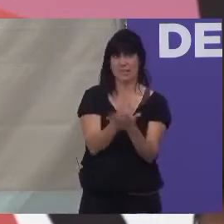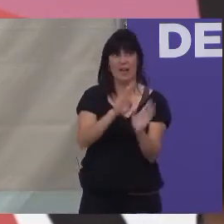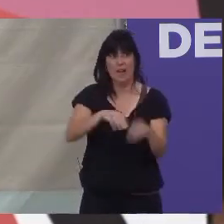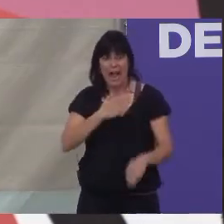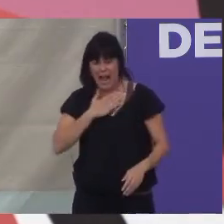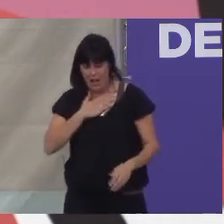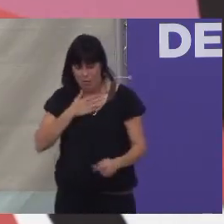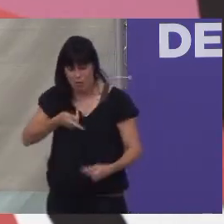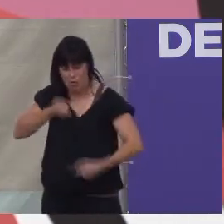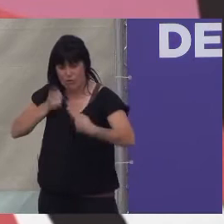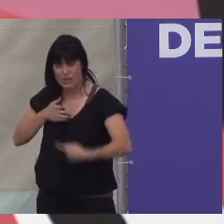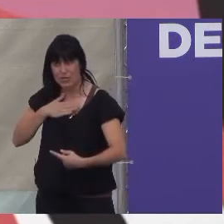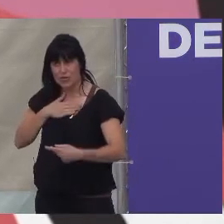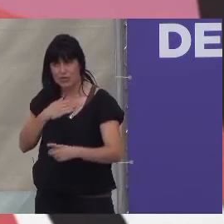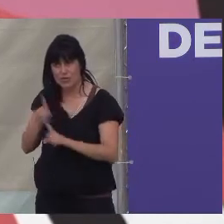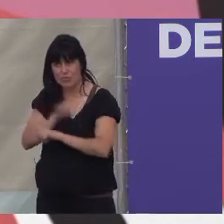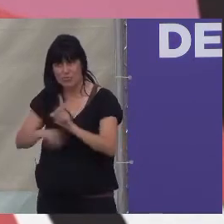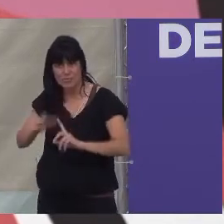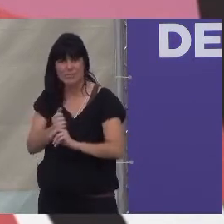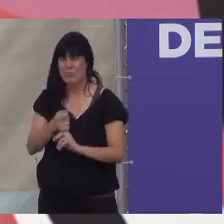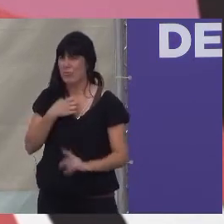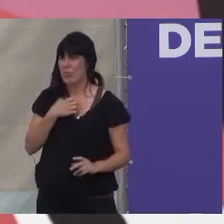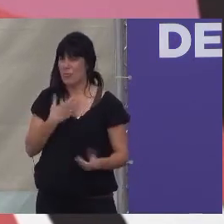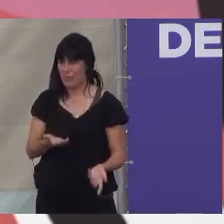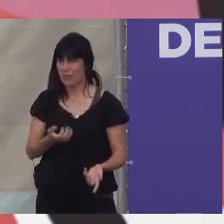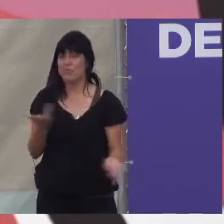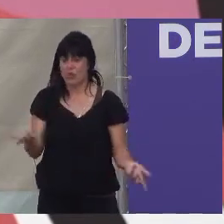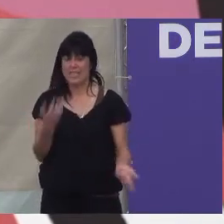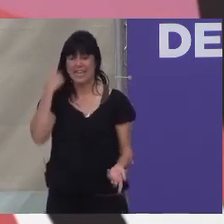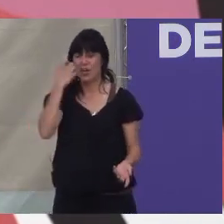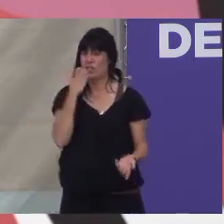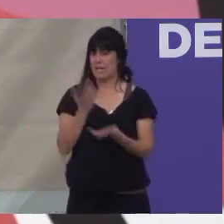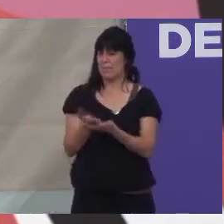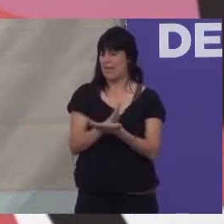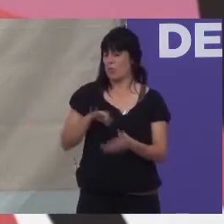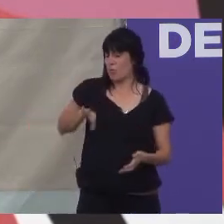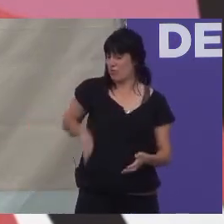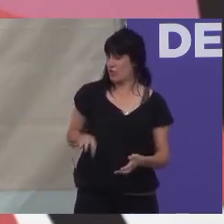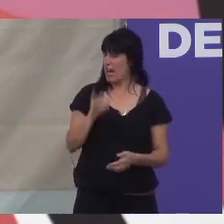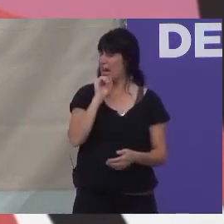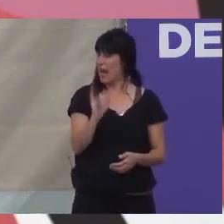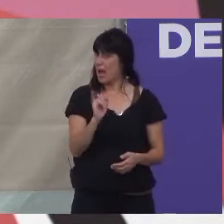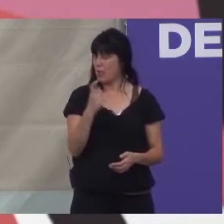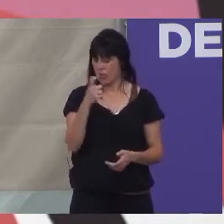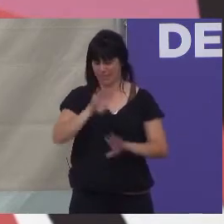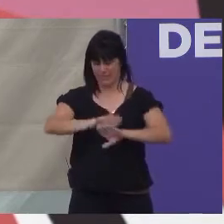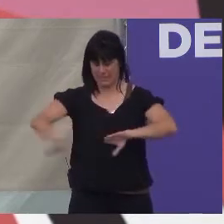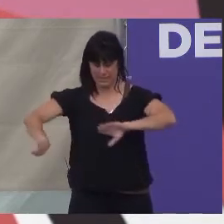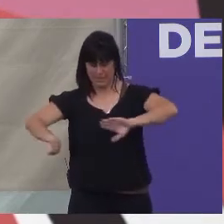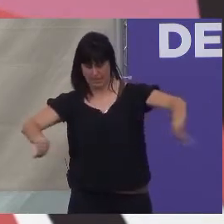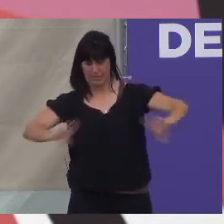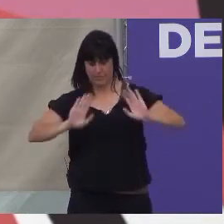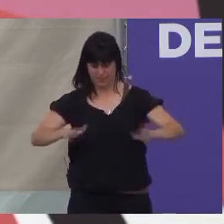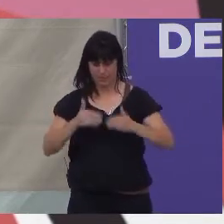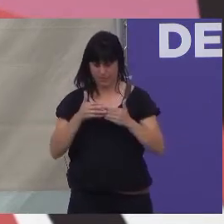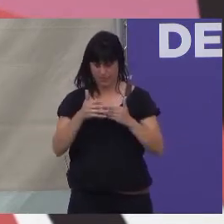conflictos. Tenemos este problema en esta organización y creo que haya mediadores profesionales que sepan un poco diferenciar entre los expedientes